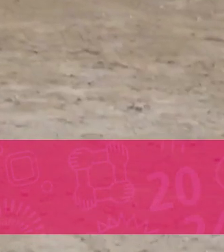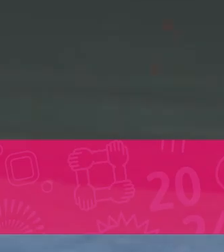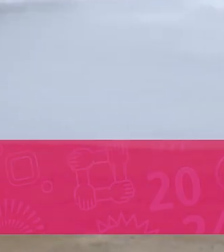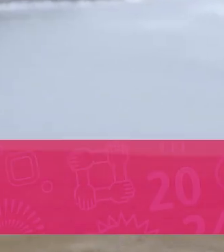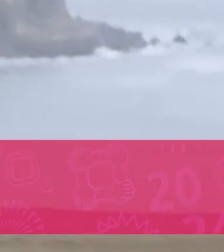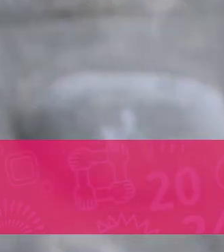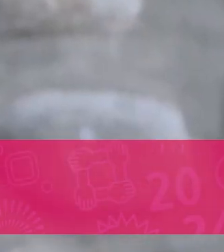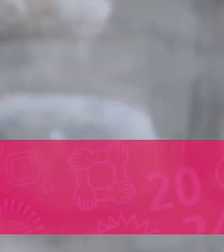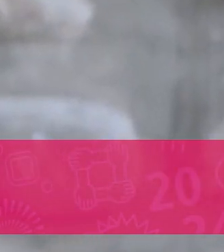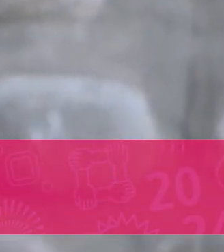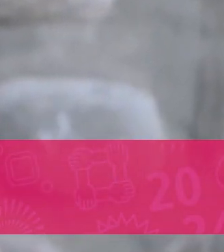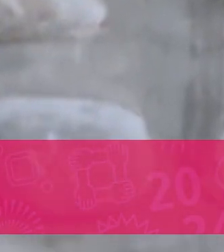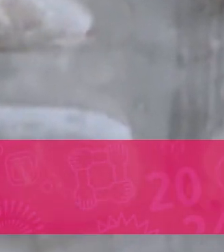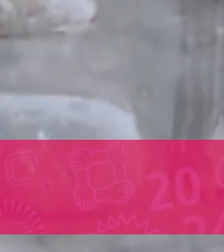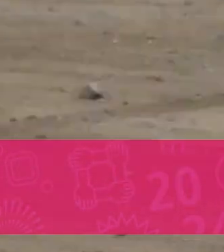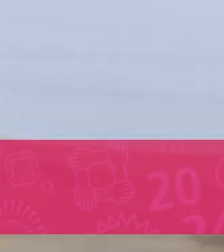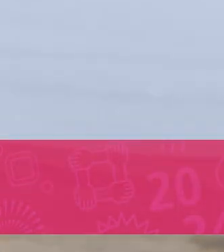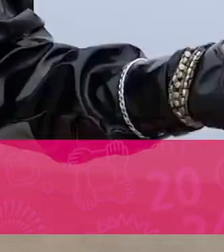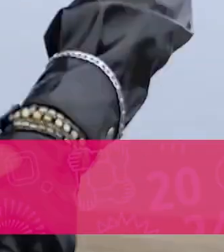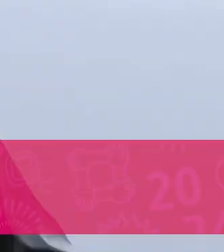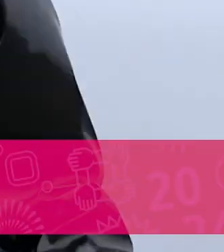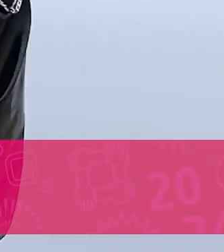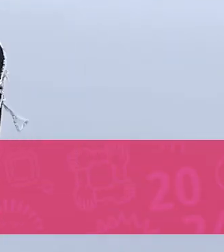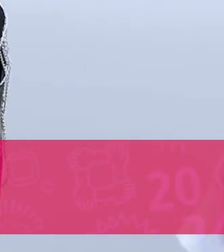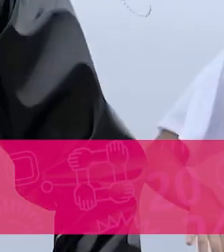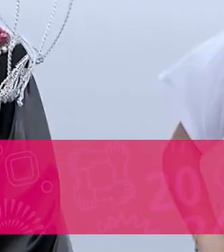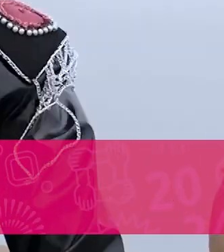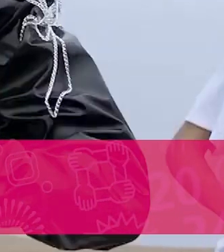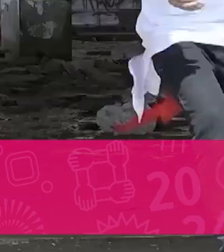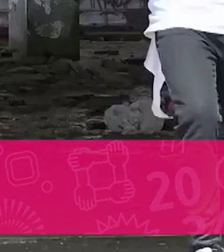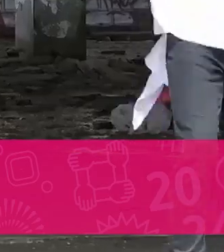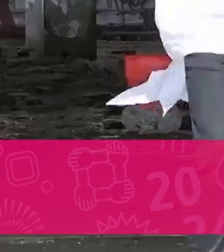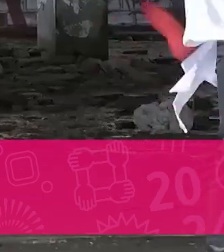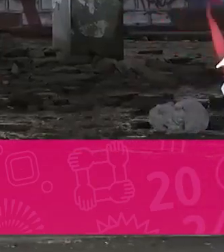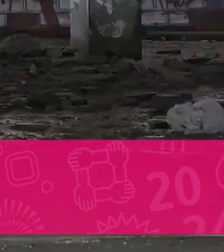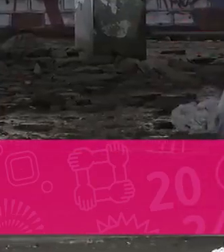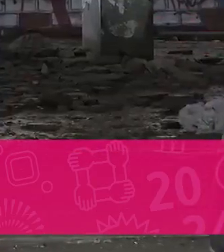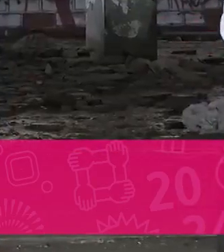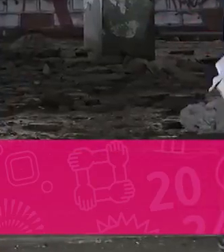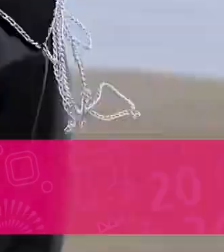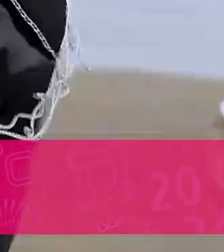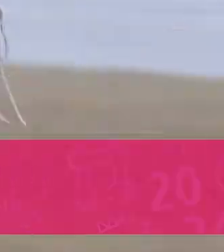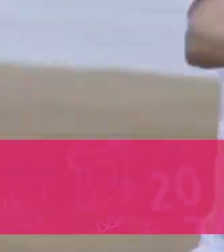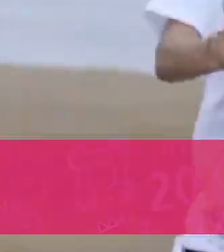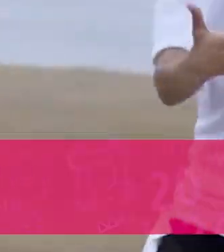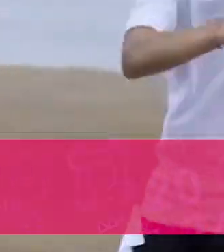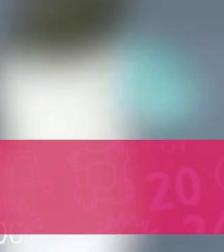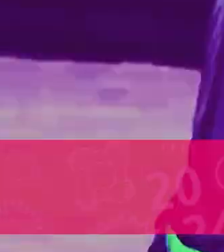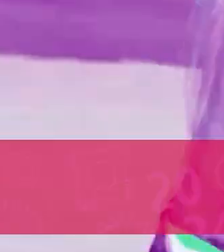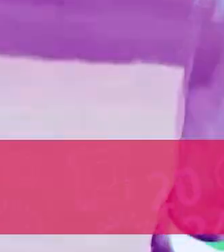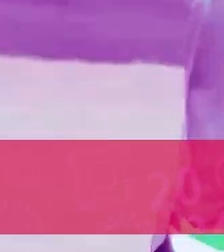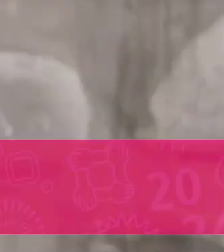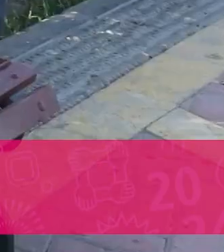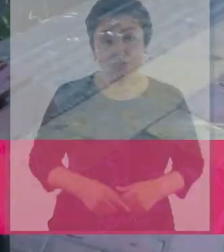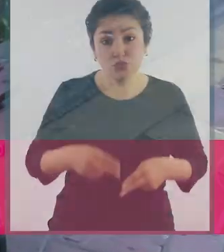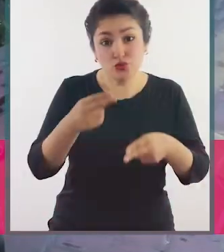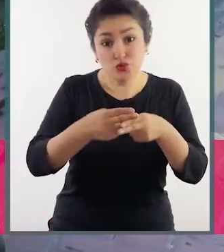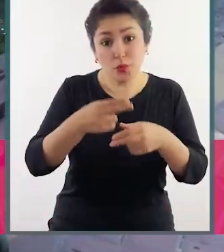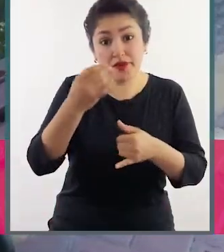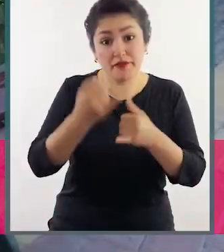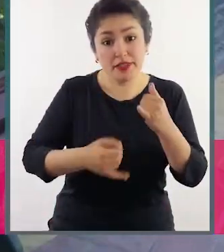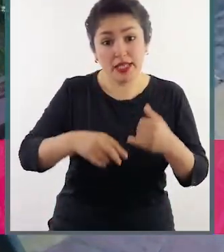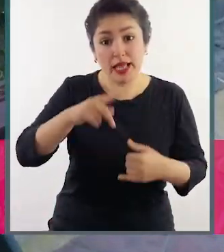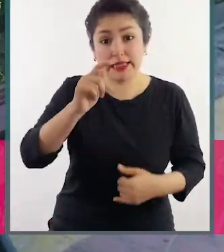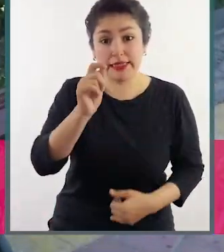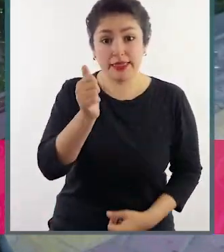en mi corazón. No es mala mi ambición. Vivo sin arrepentimiento. Lo hago todo por diversión. No soy camarada. Su apellido